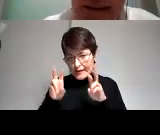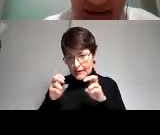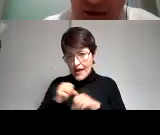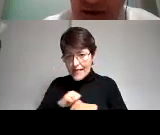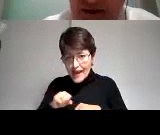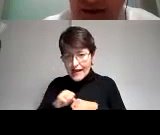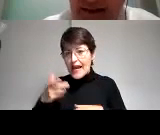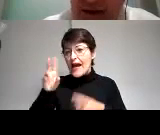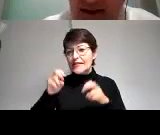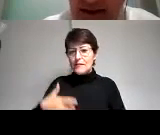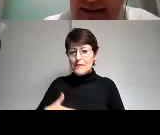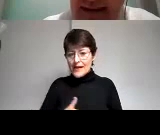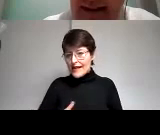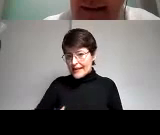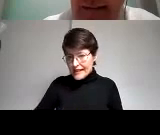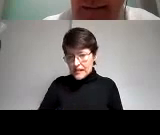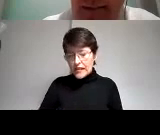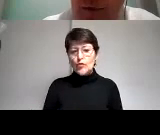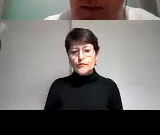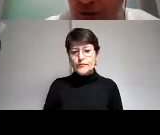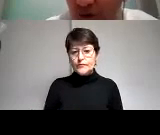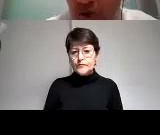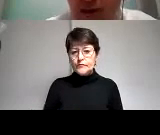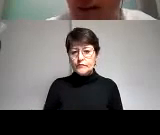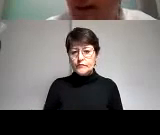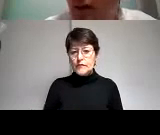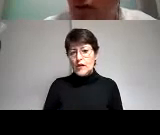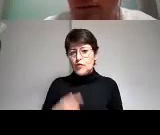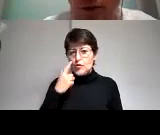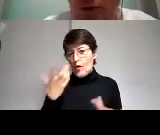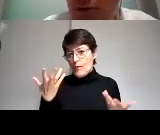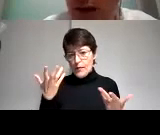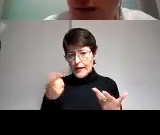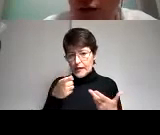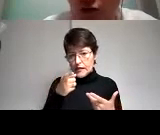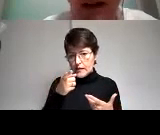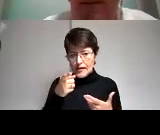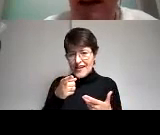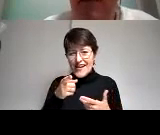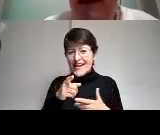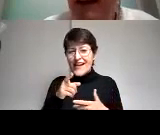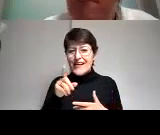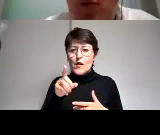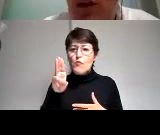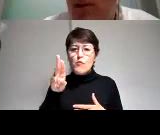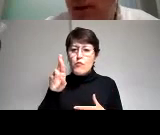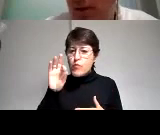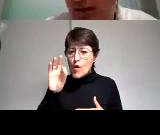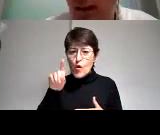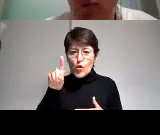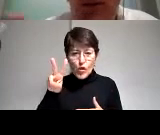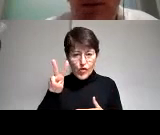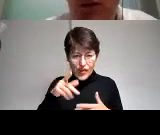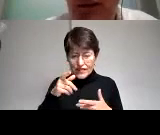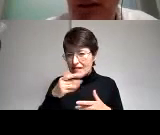síndrome de intestino irritable. Por lo tanto, como veis, es un producto que es súper aplicable en múltiples